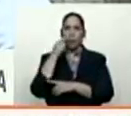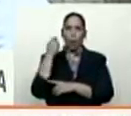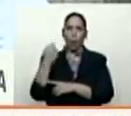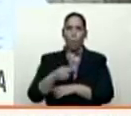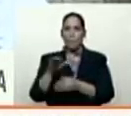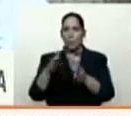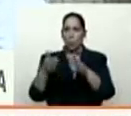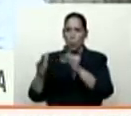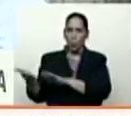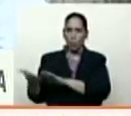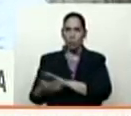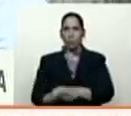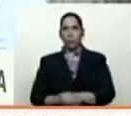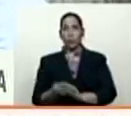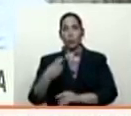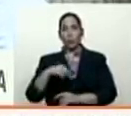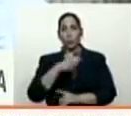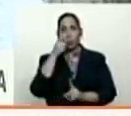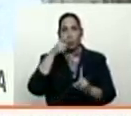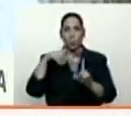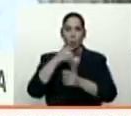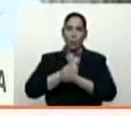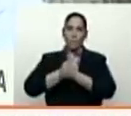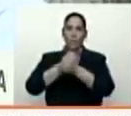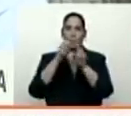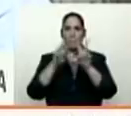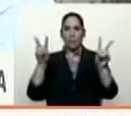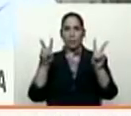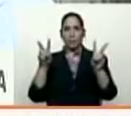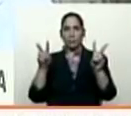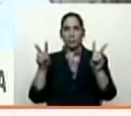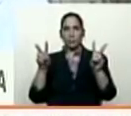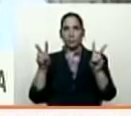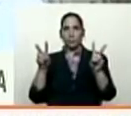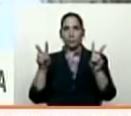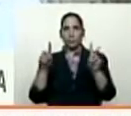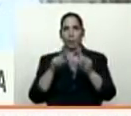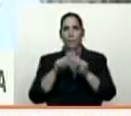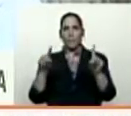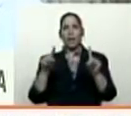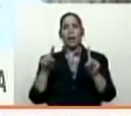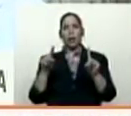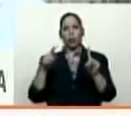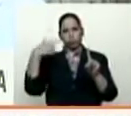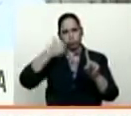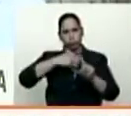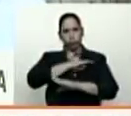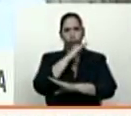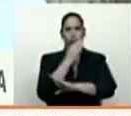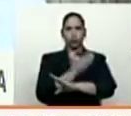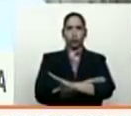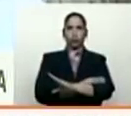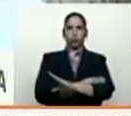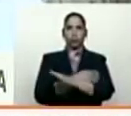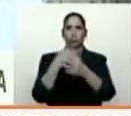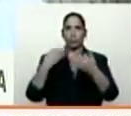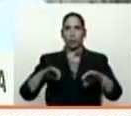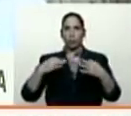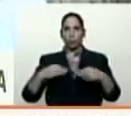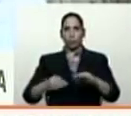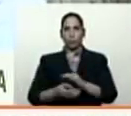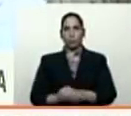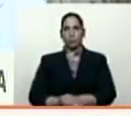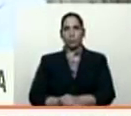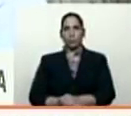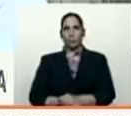Nosotros somos un pueblo amante de la paz, pero rebeldes por naturaleza. Supimos